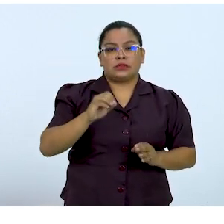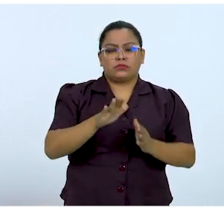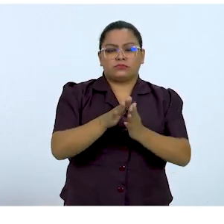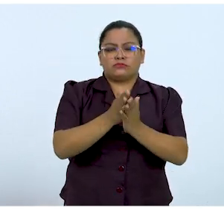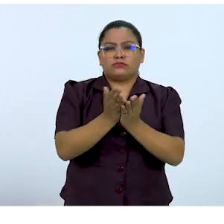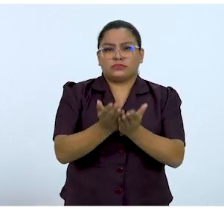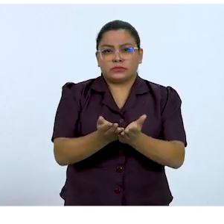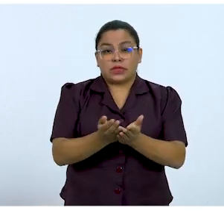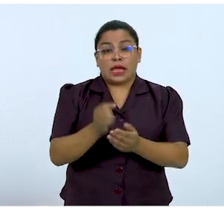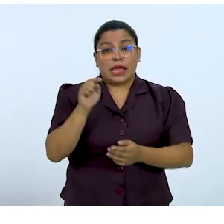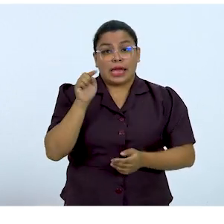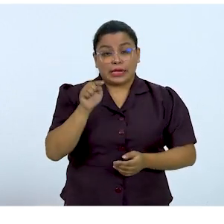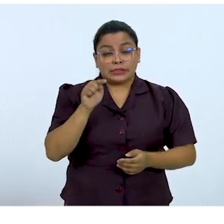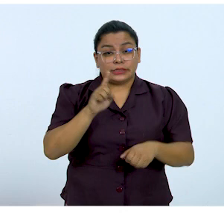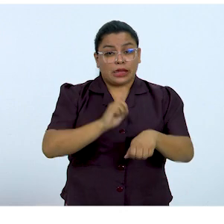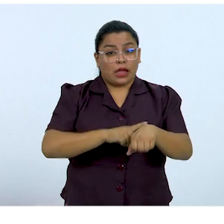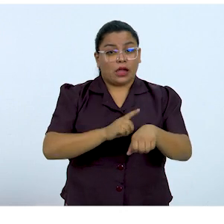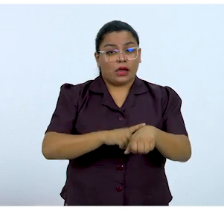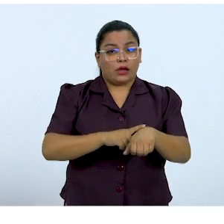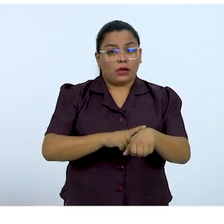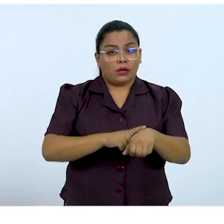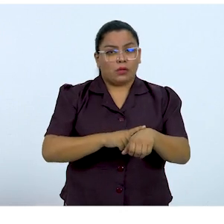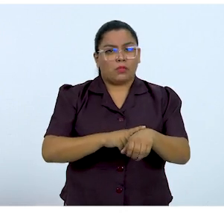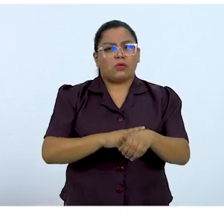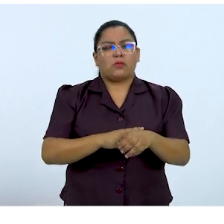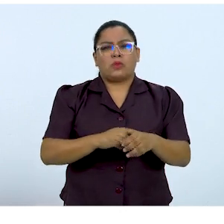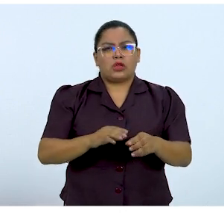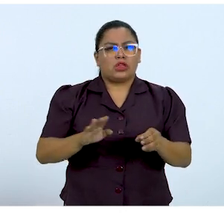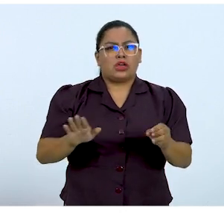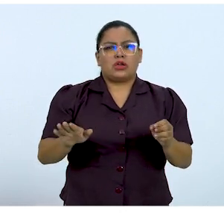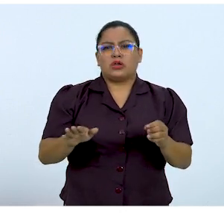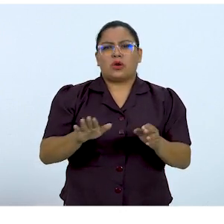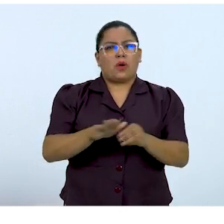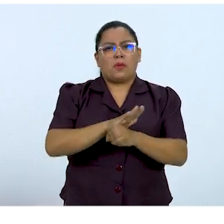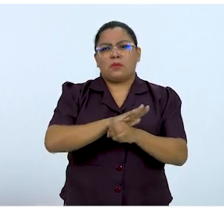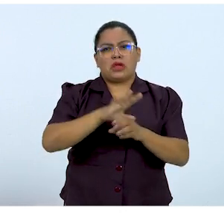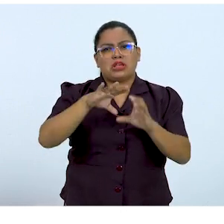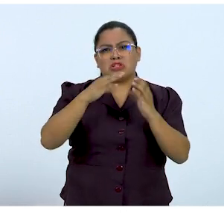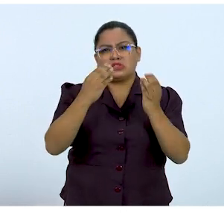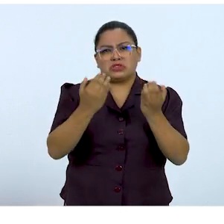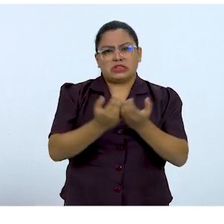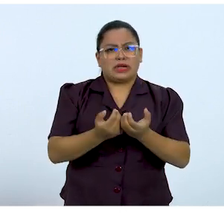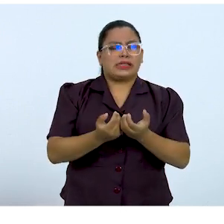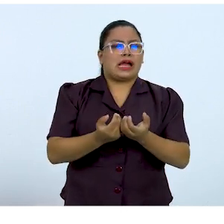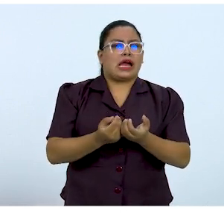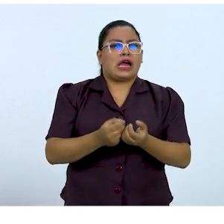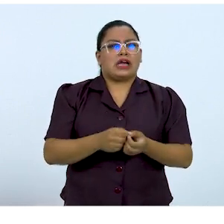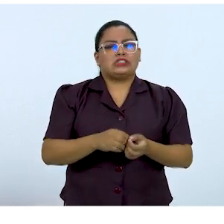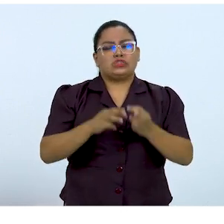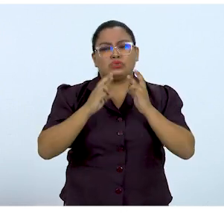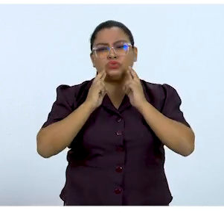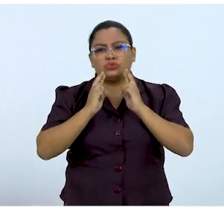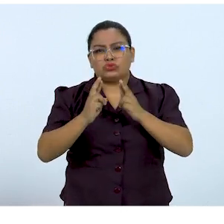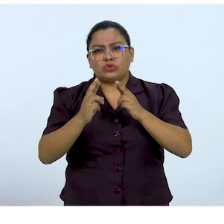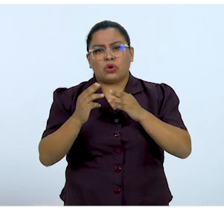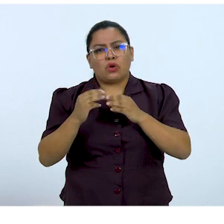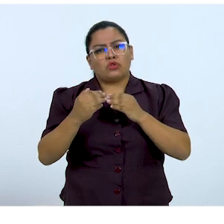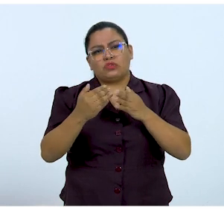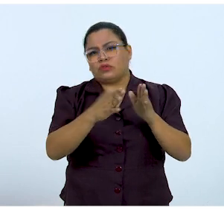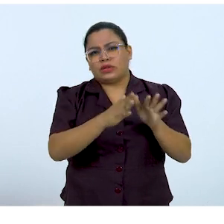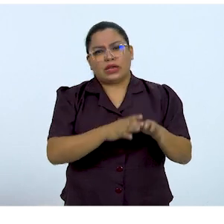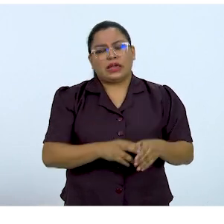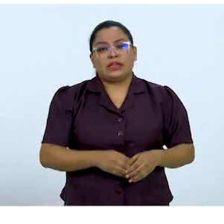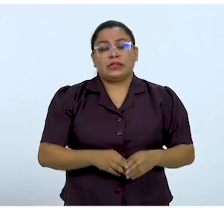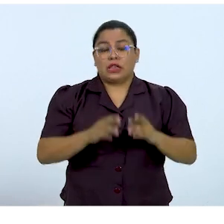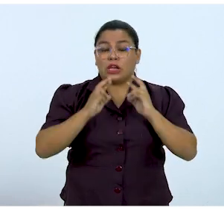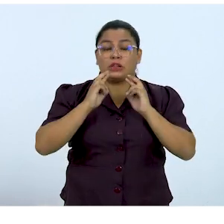libro de texto. Estos 20 minutos se pueden acumular durante toda la clase, una parte en el analiza, otra en la solución y otros